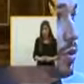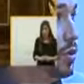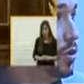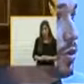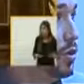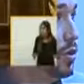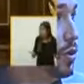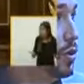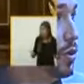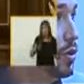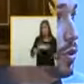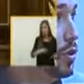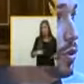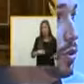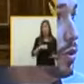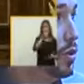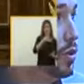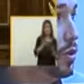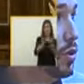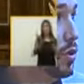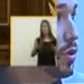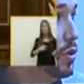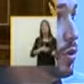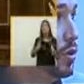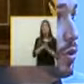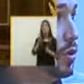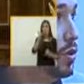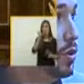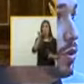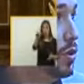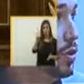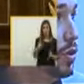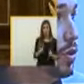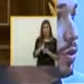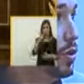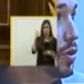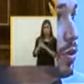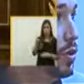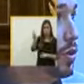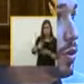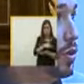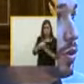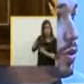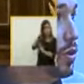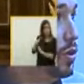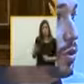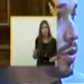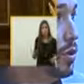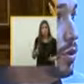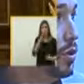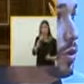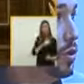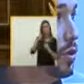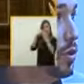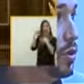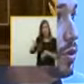ninguna nueva. Y lo apuntaba ahora Pilar, Carlos Jiménez Villarejo, el exfiscal general del Estado, se aparta de Podemos. Lo ha dicho, lo ha reconocido en